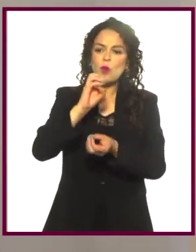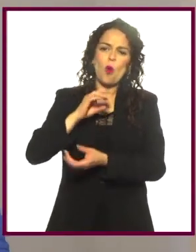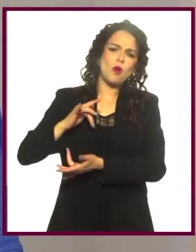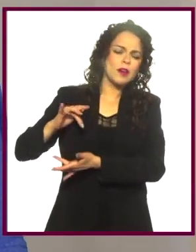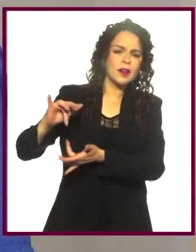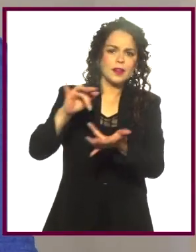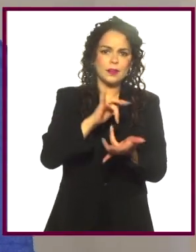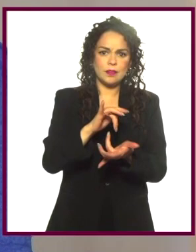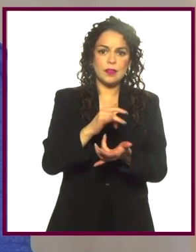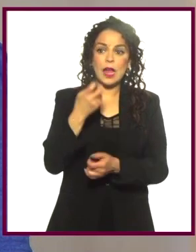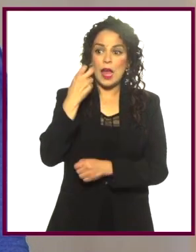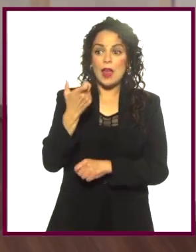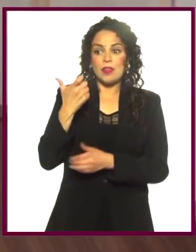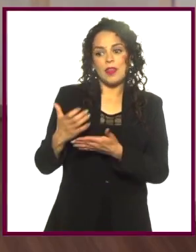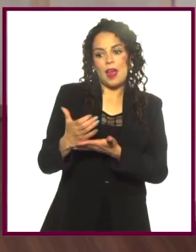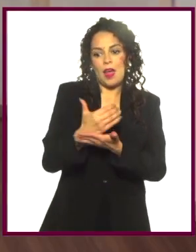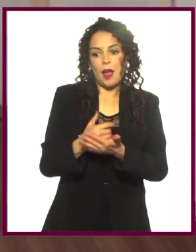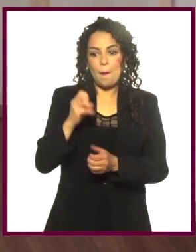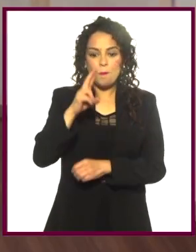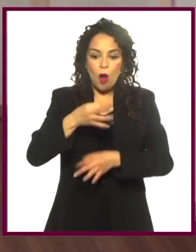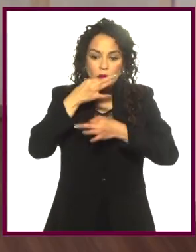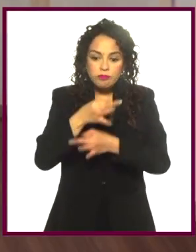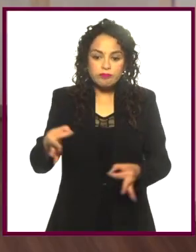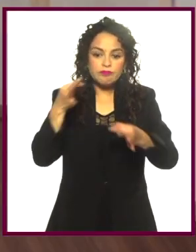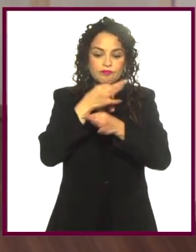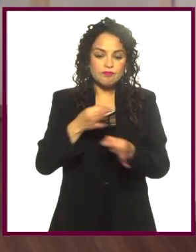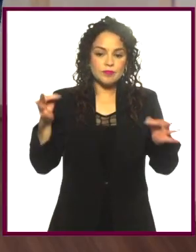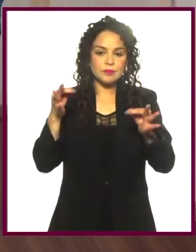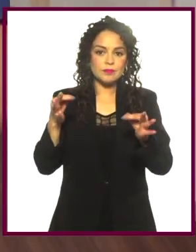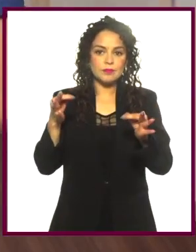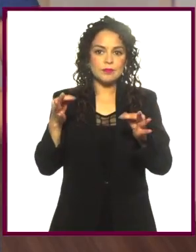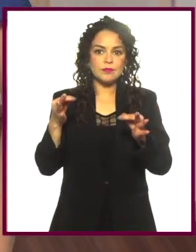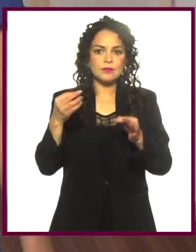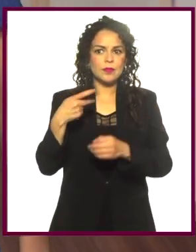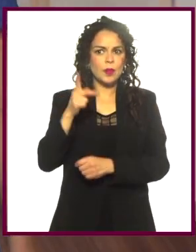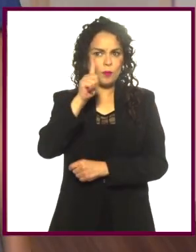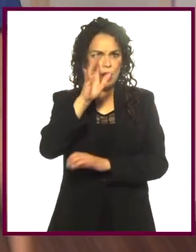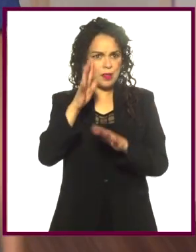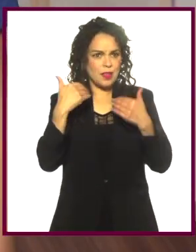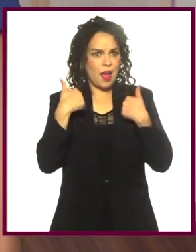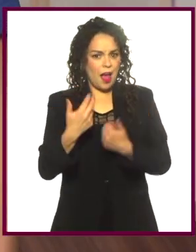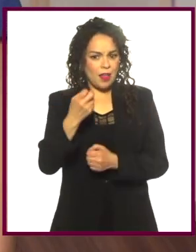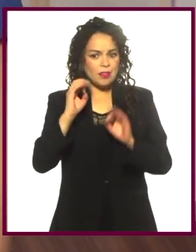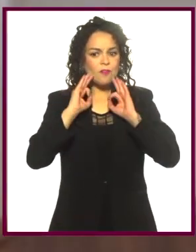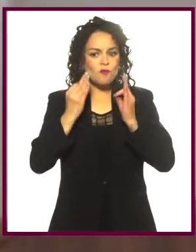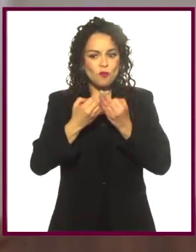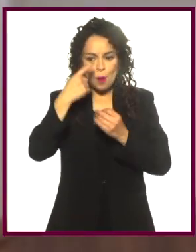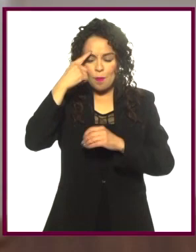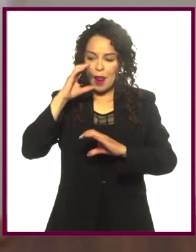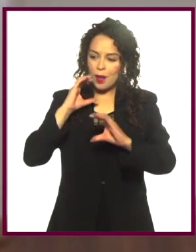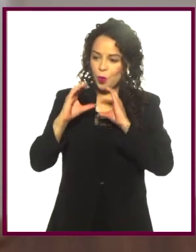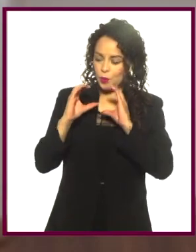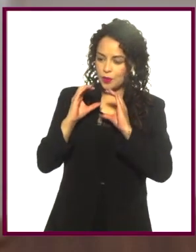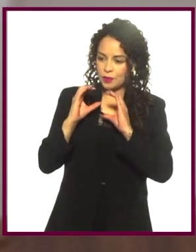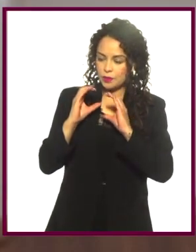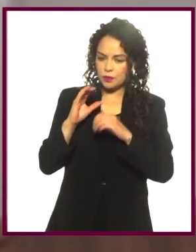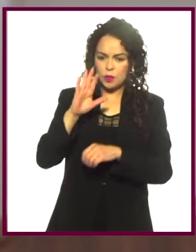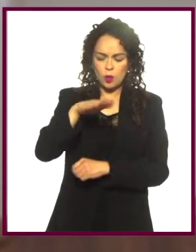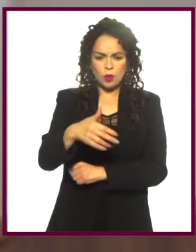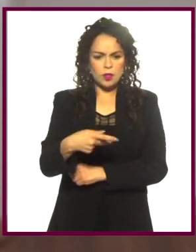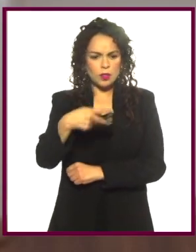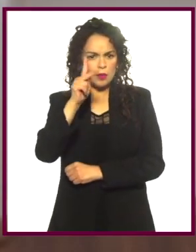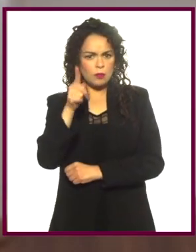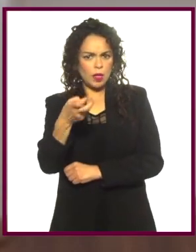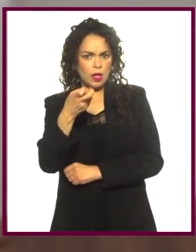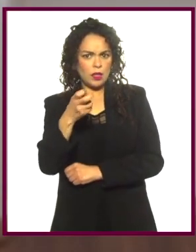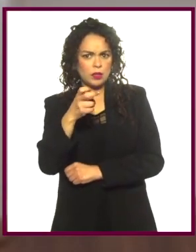bien por sus anuncios comerciales. Pero bueno, creo que ya asimilaste este modelo de comunicación. Oye, pero se supone que este modelo no toma en